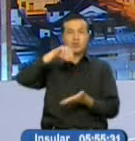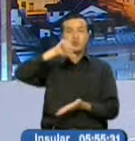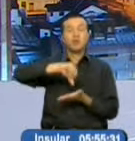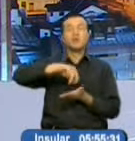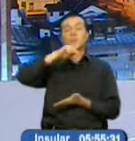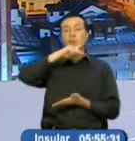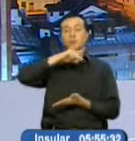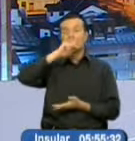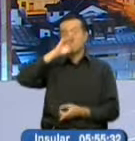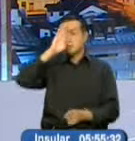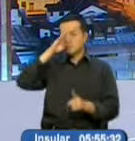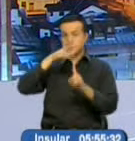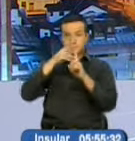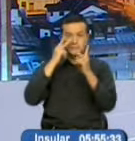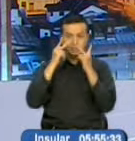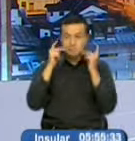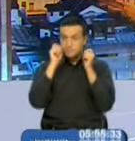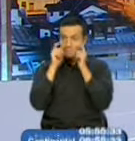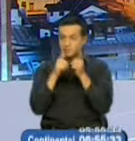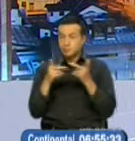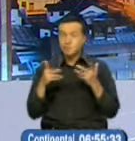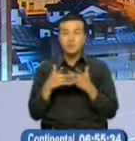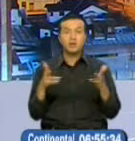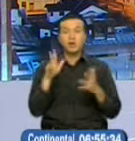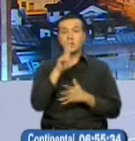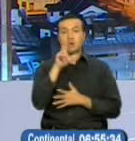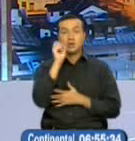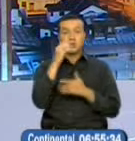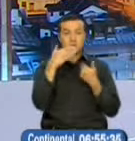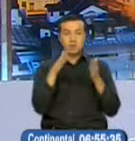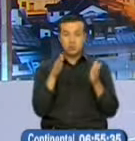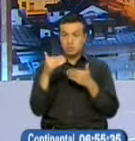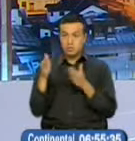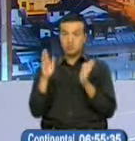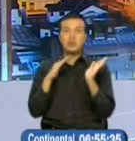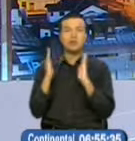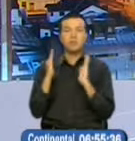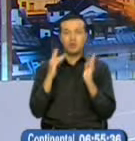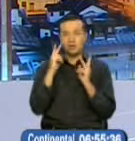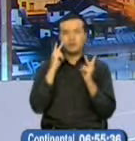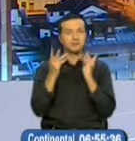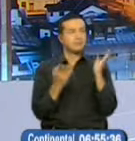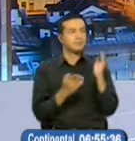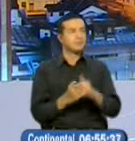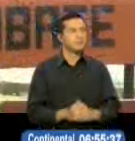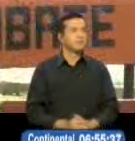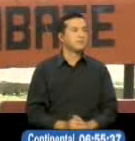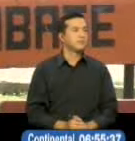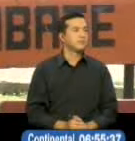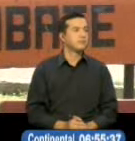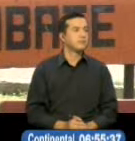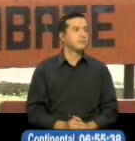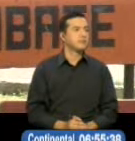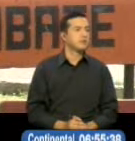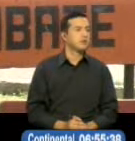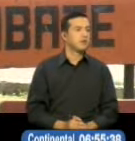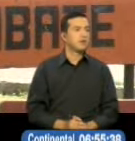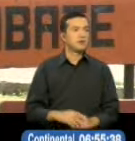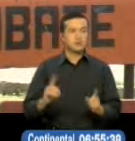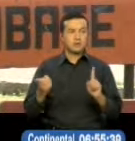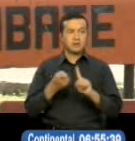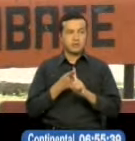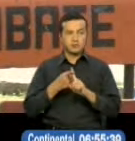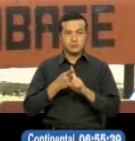El propósito fue verificar el funcionamiento de 30 dormitorios provisionales. Escuchemos más. Primero, nuestras